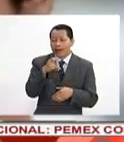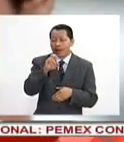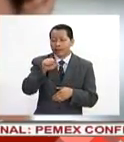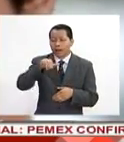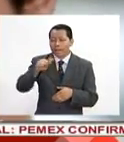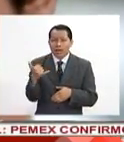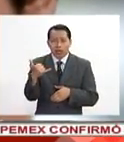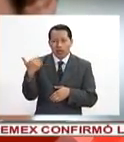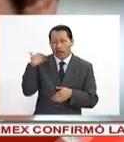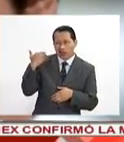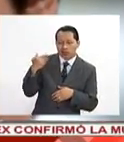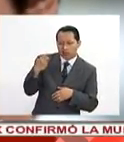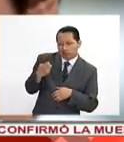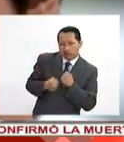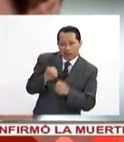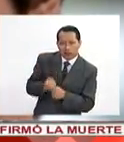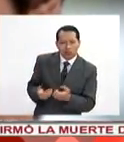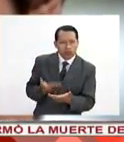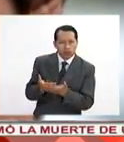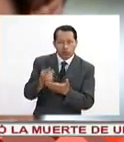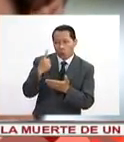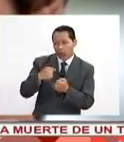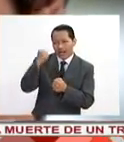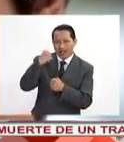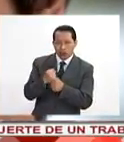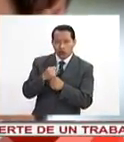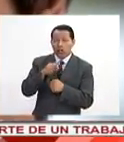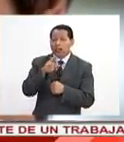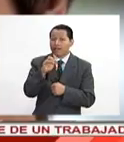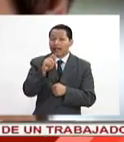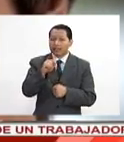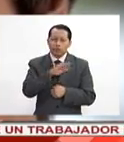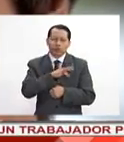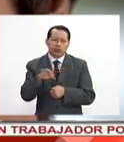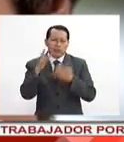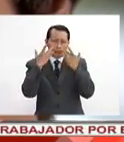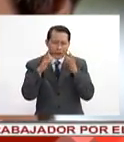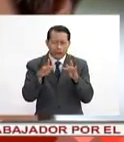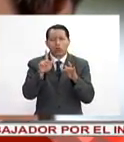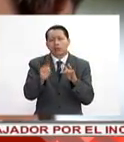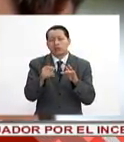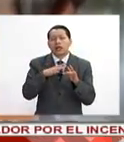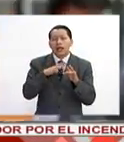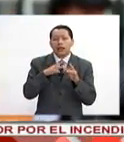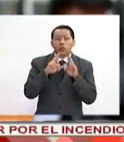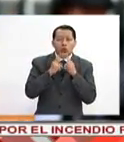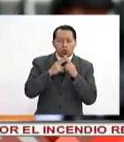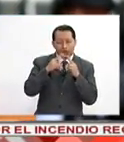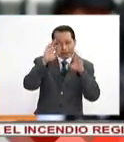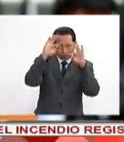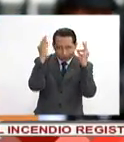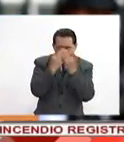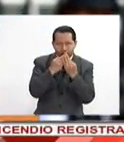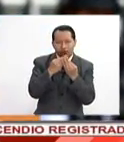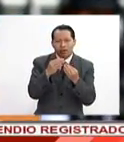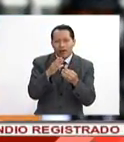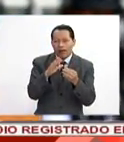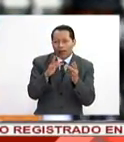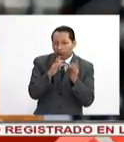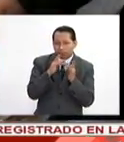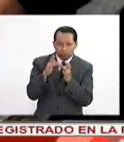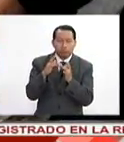presentado con anterioridad este año, lo que había hecho el año pasado de este Brexit duro de dejar la unión aduanera, el mercado común, la jurisdicción